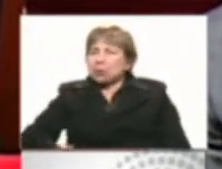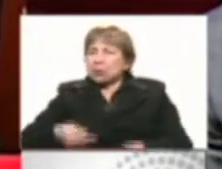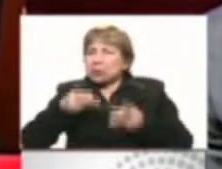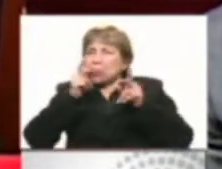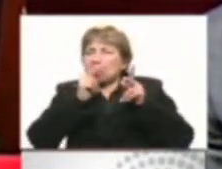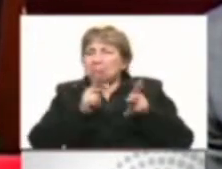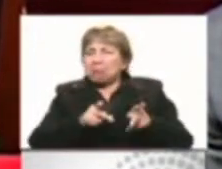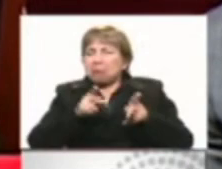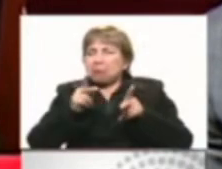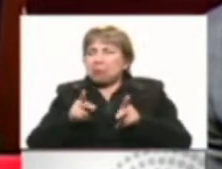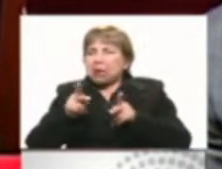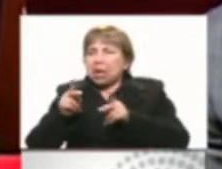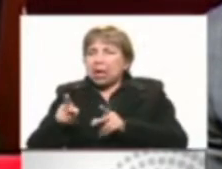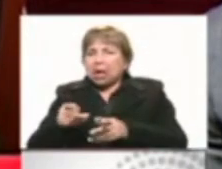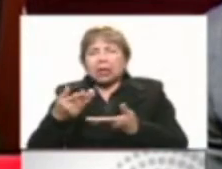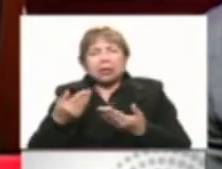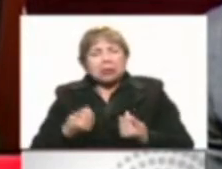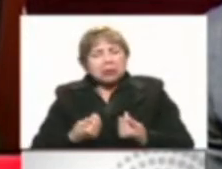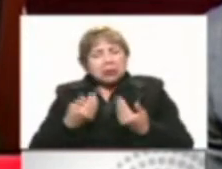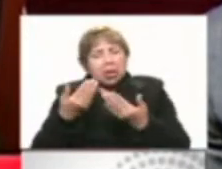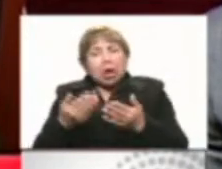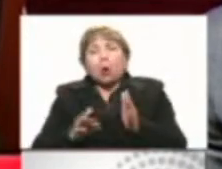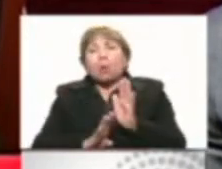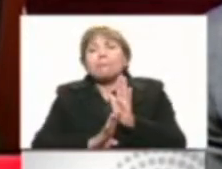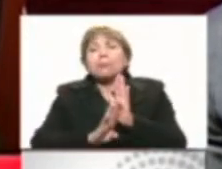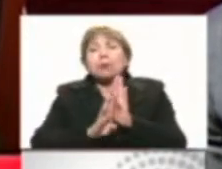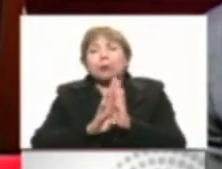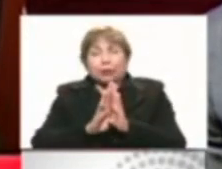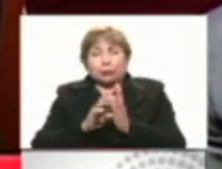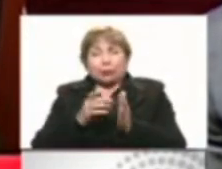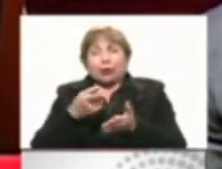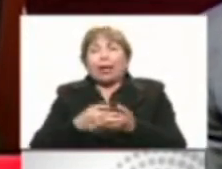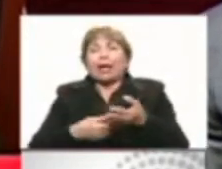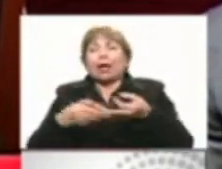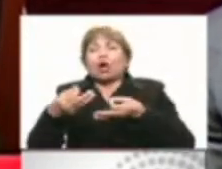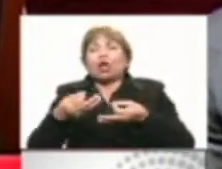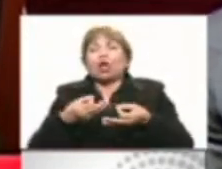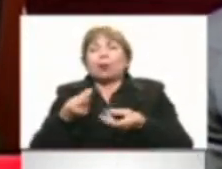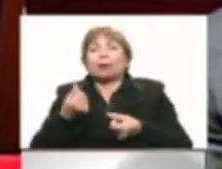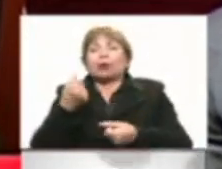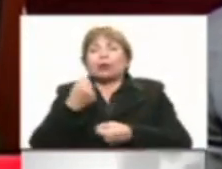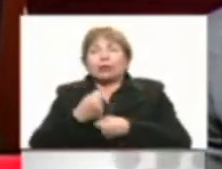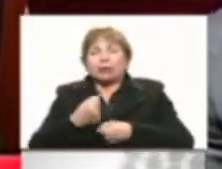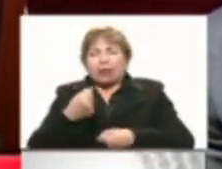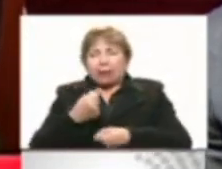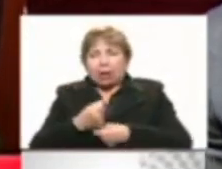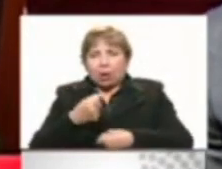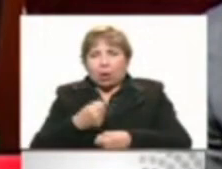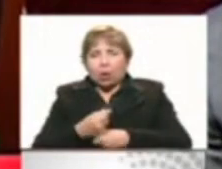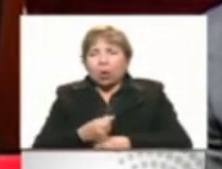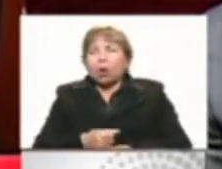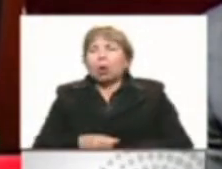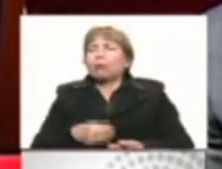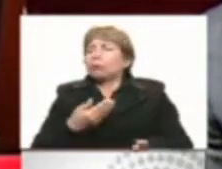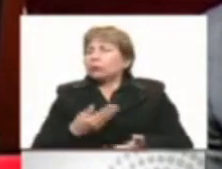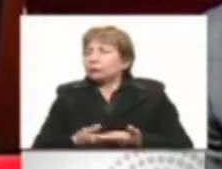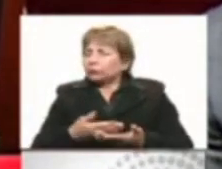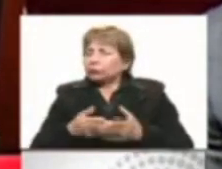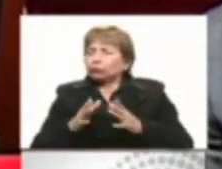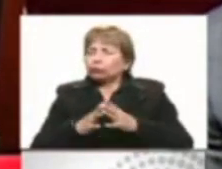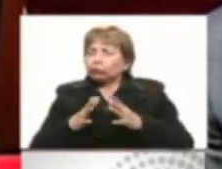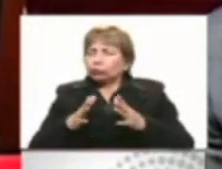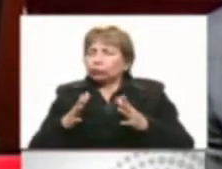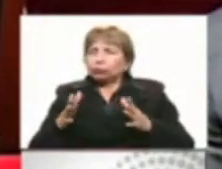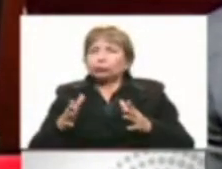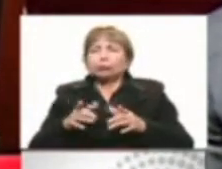de gobierno en materia económica que nos lleve al progreso, a la reactivación económica y al empleo, y estoy convencido de que tenemos